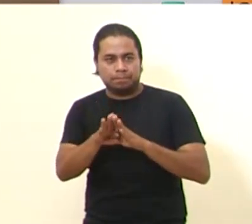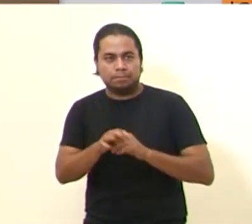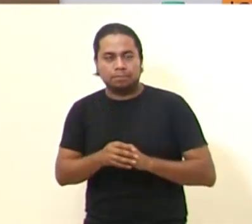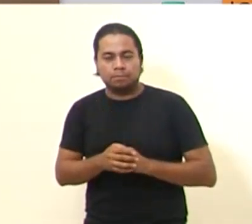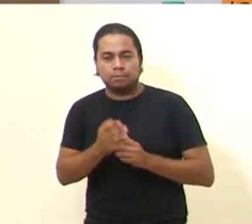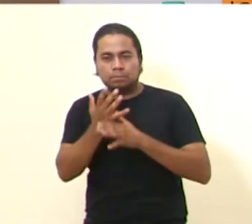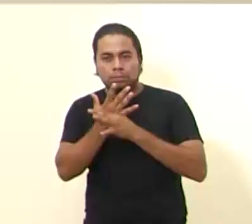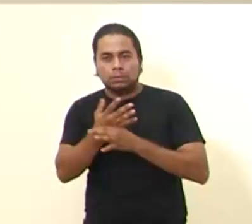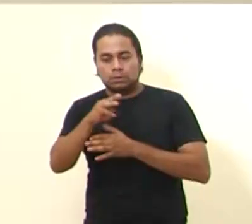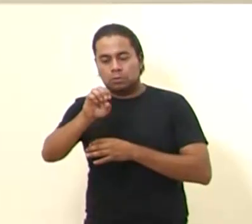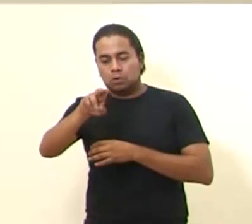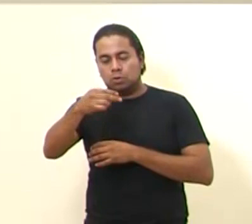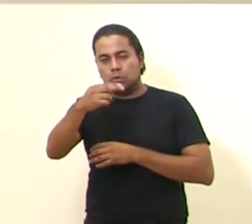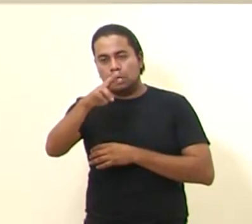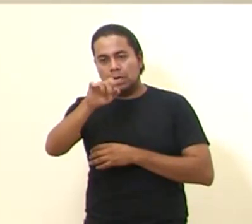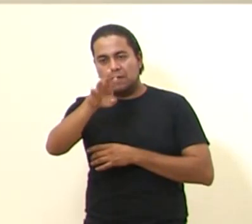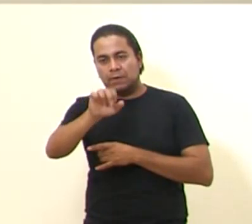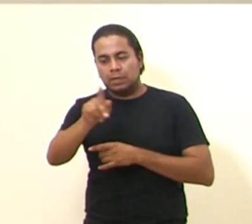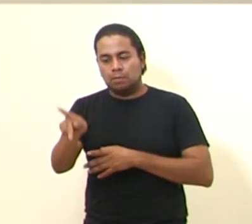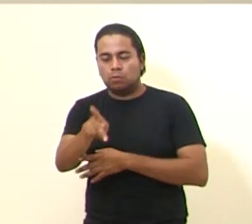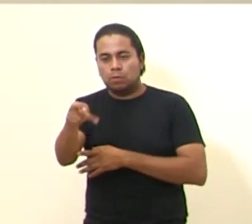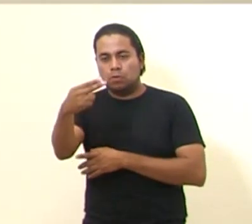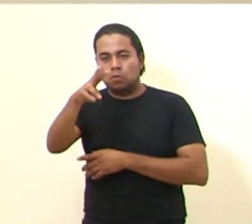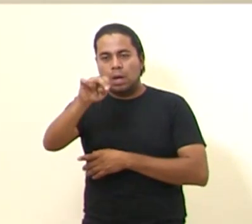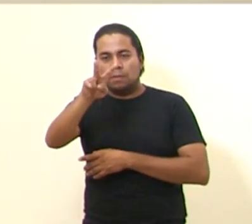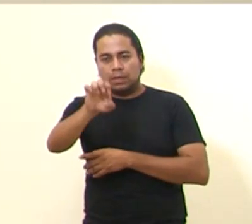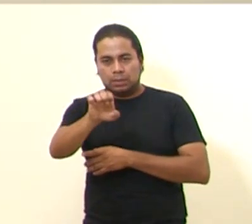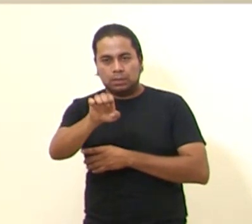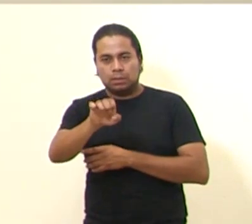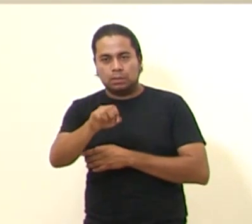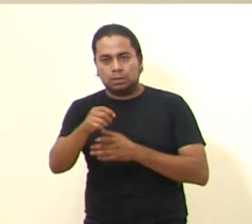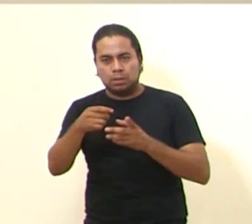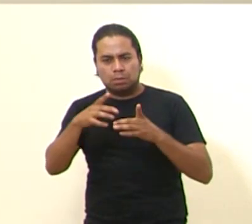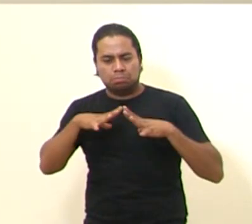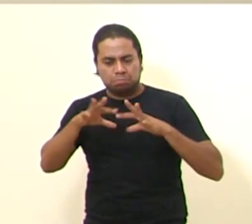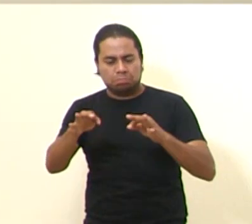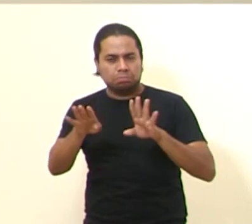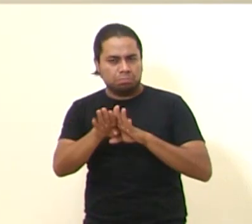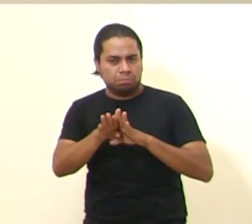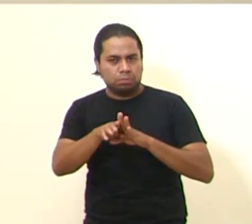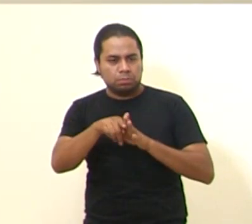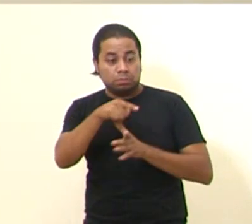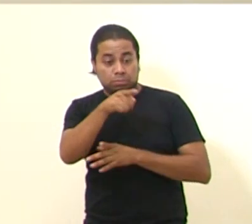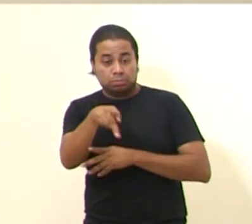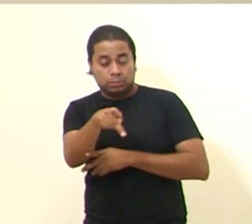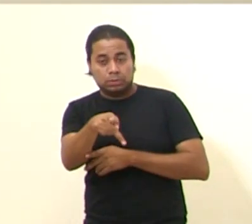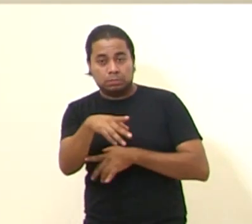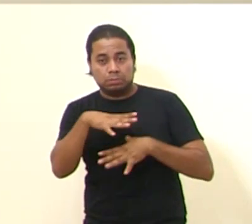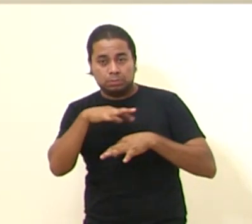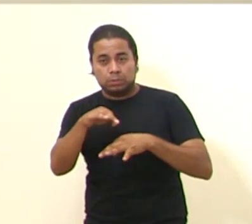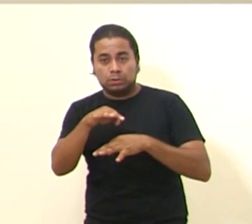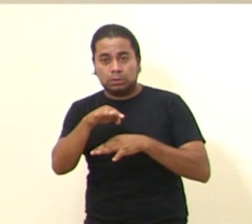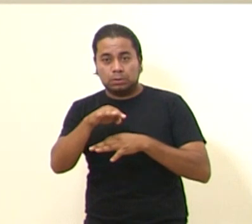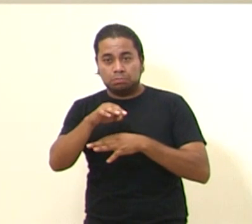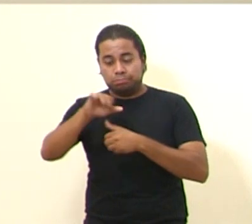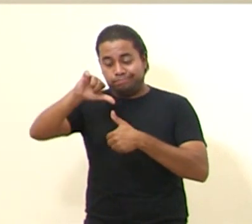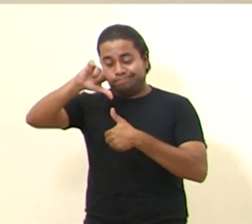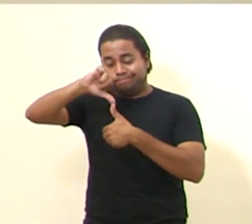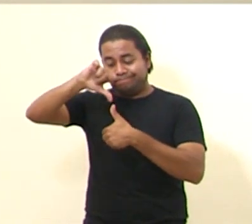así: monografía del pueblo Guabe. Origen: los Guabes son originarios de